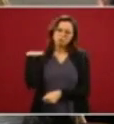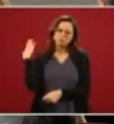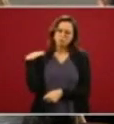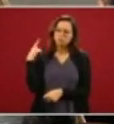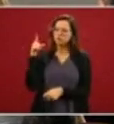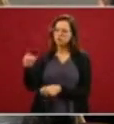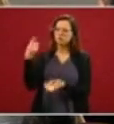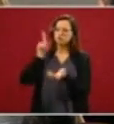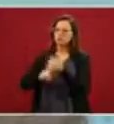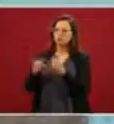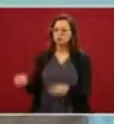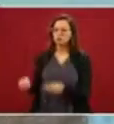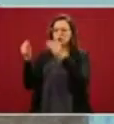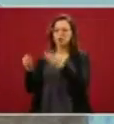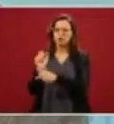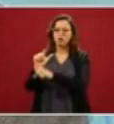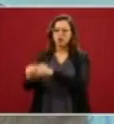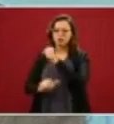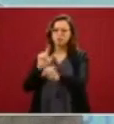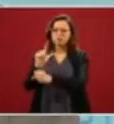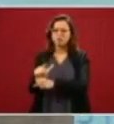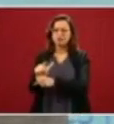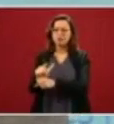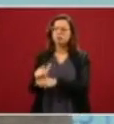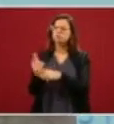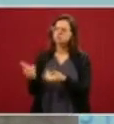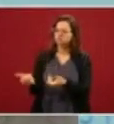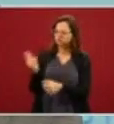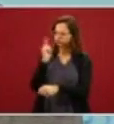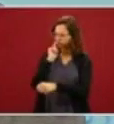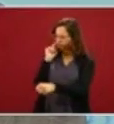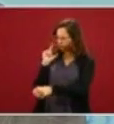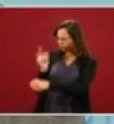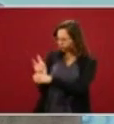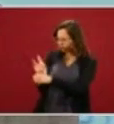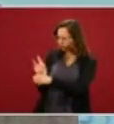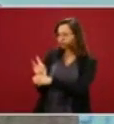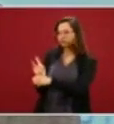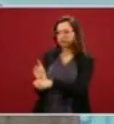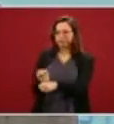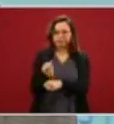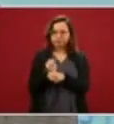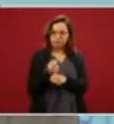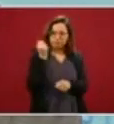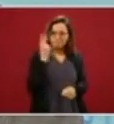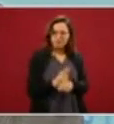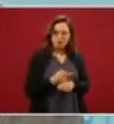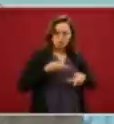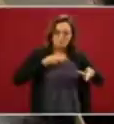mercado de animales, la oportunidad ha sido el poder